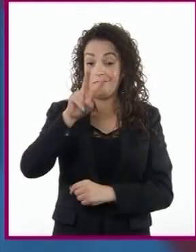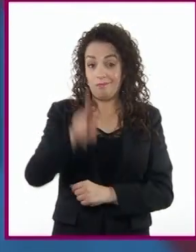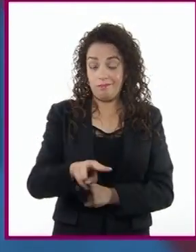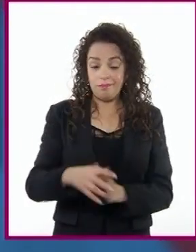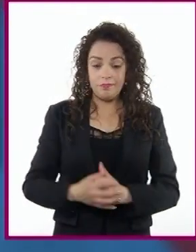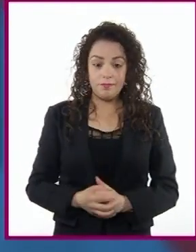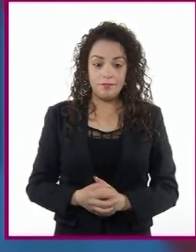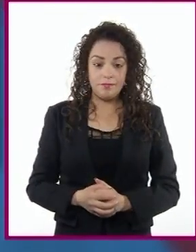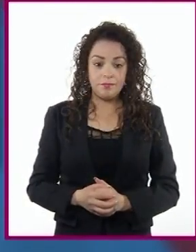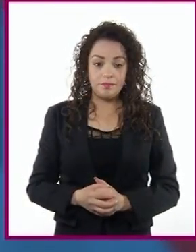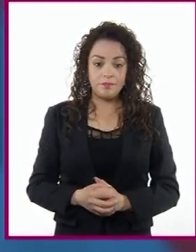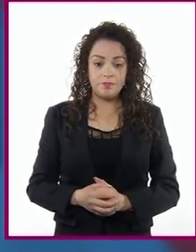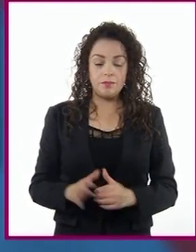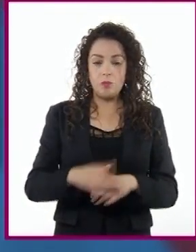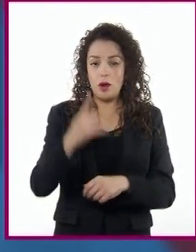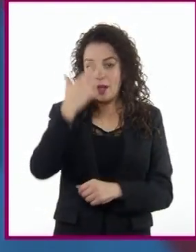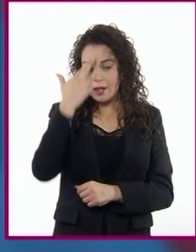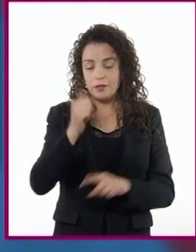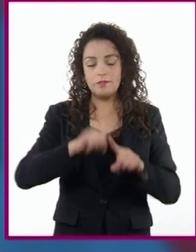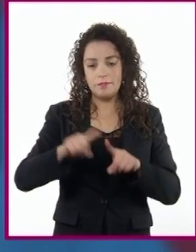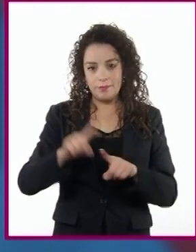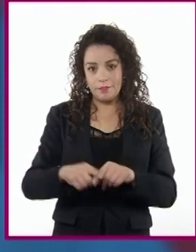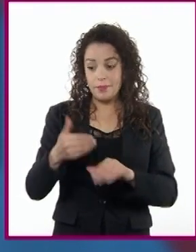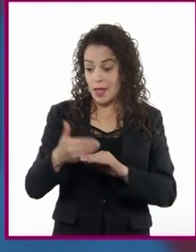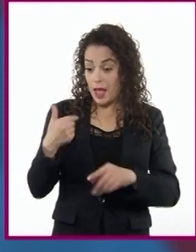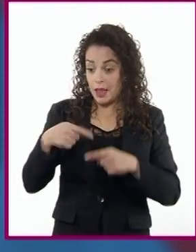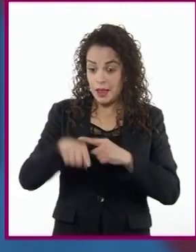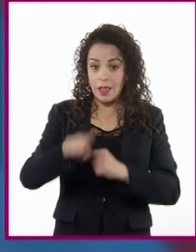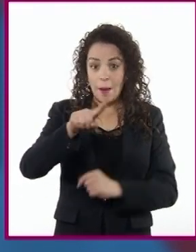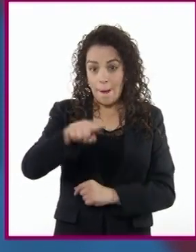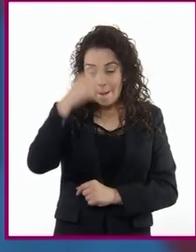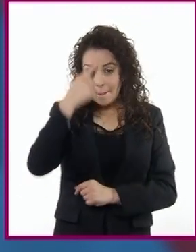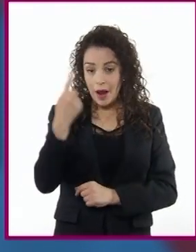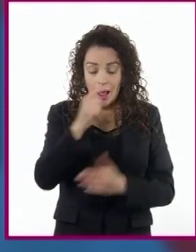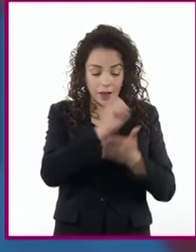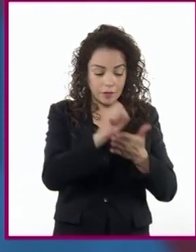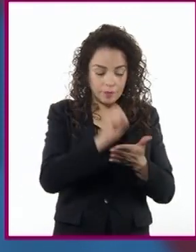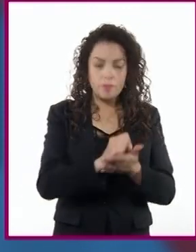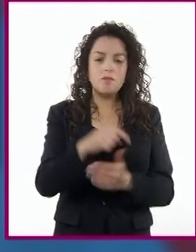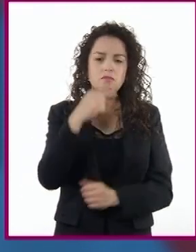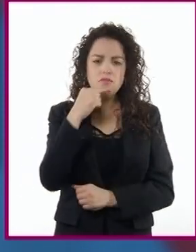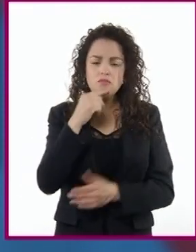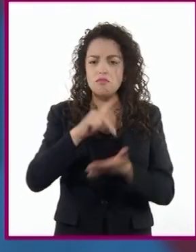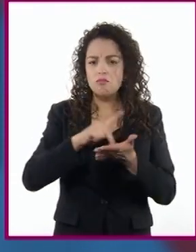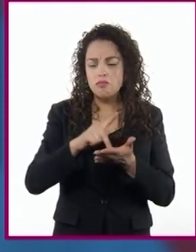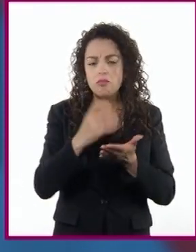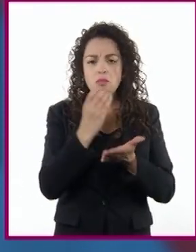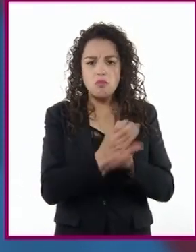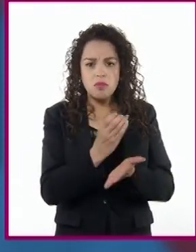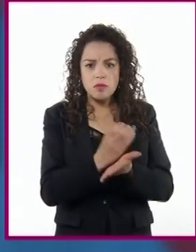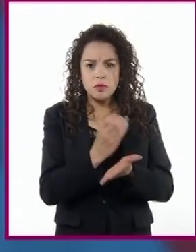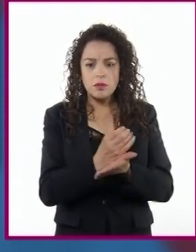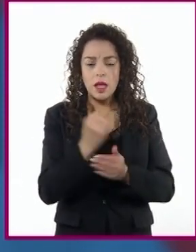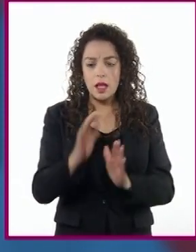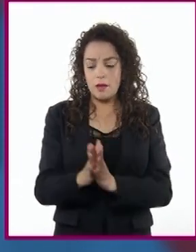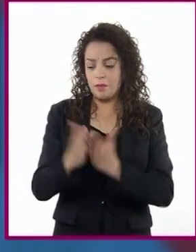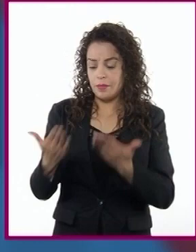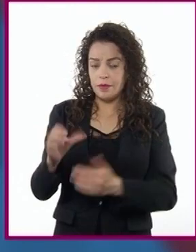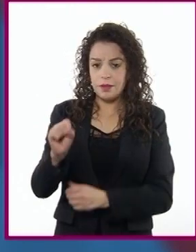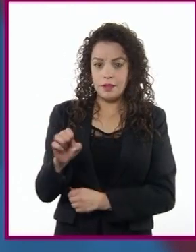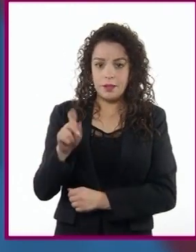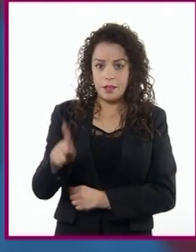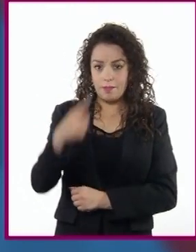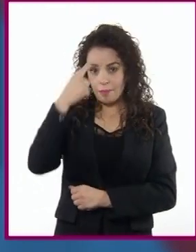de continuar, recuerden que para realizar anotaciones solo necesitan lápiz o bolígrafo, cuaderno y su libro de texto